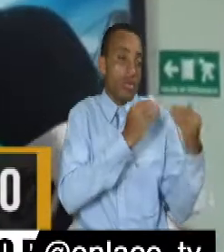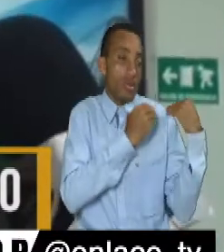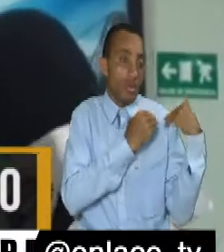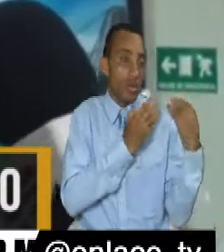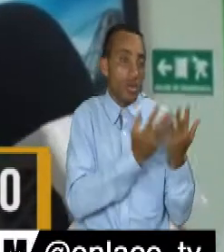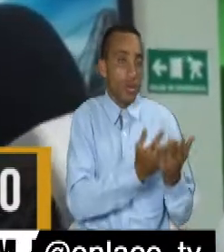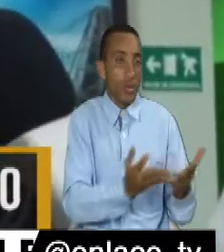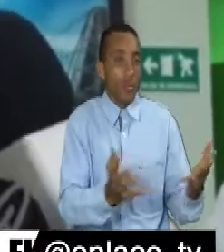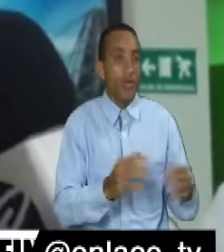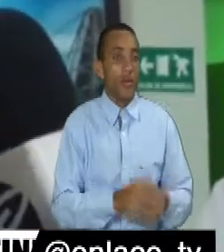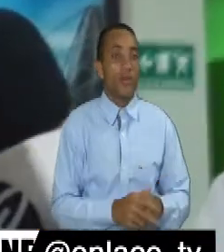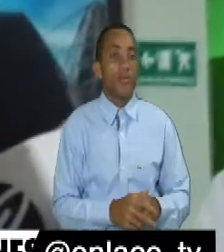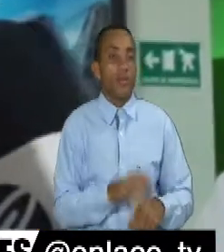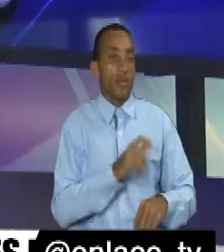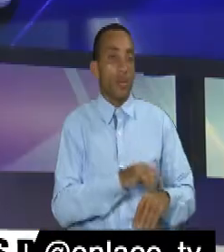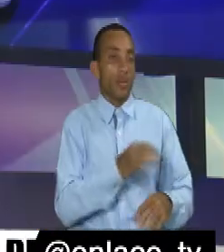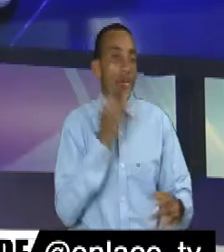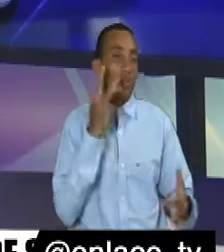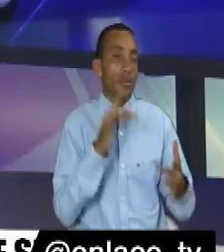momento oportuno.